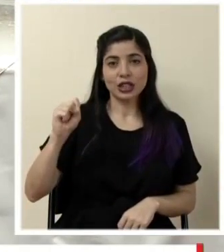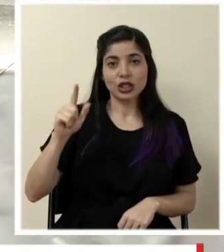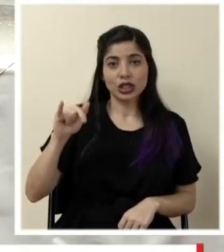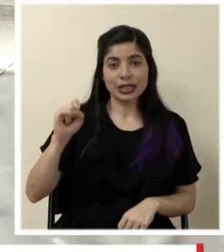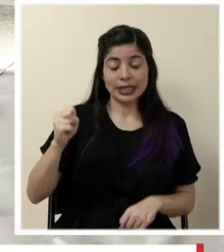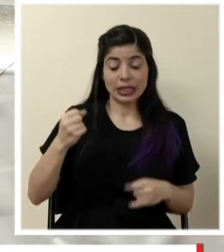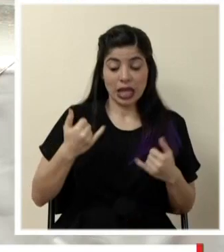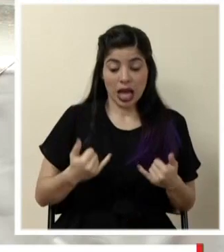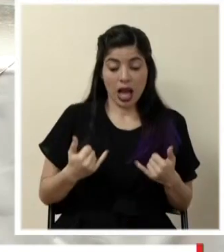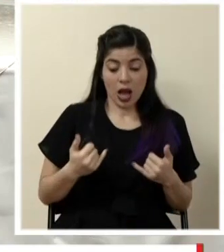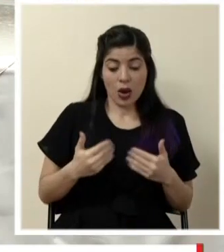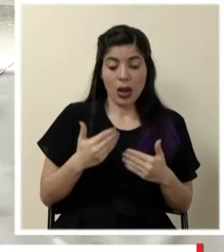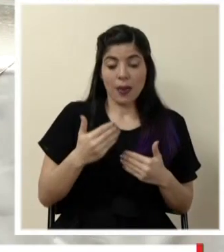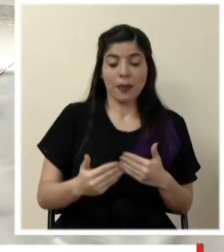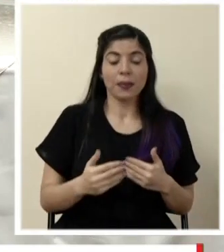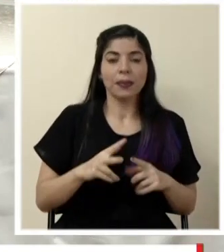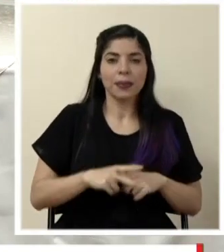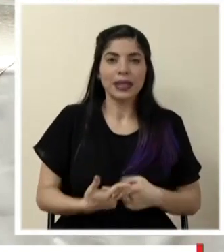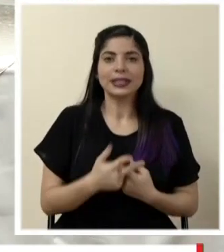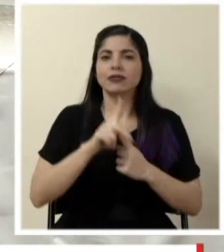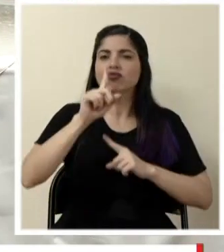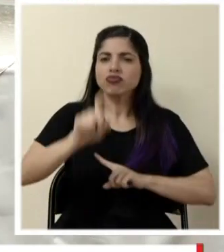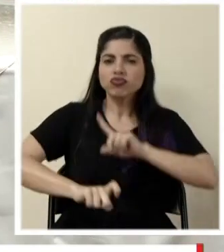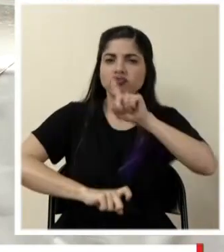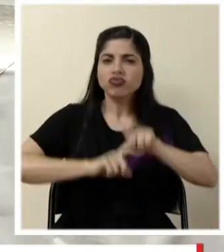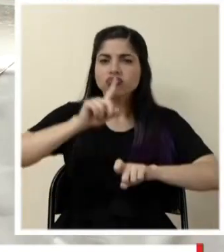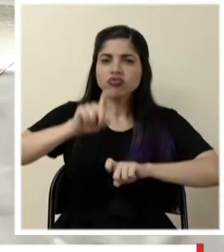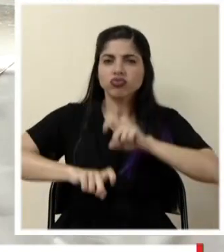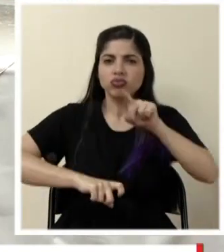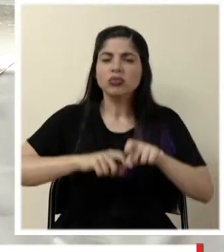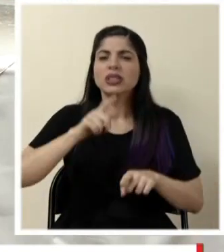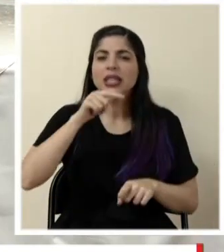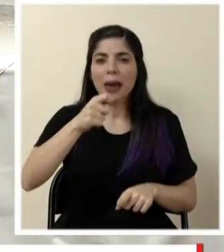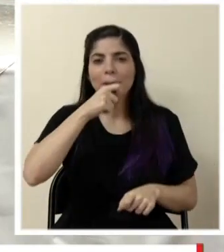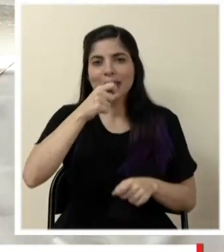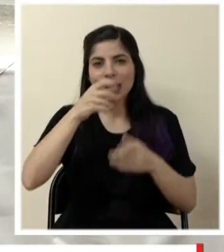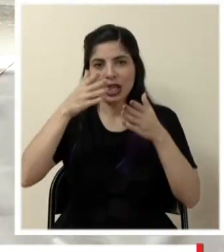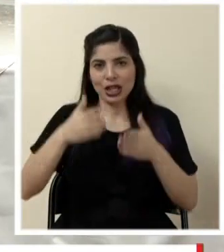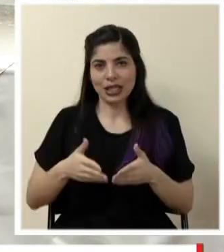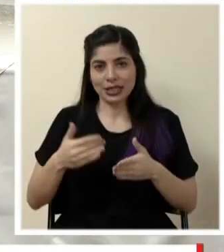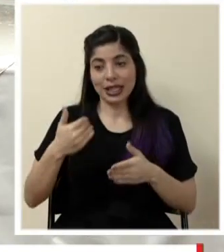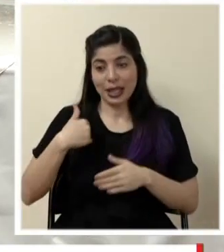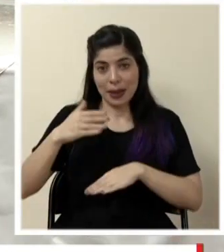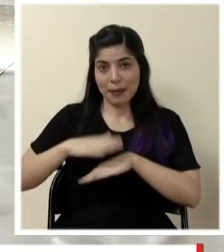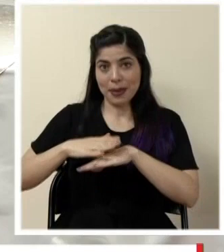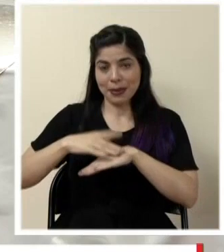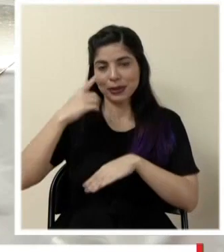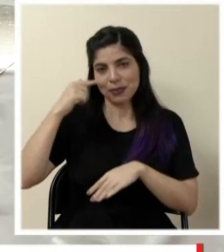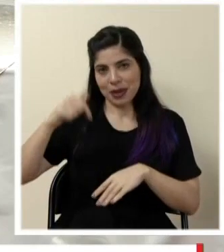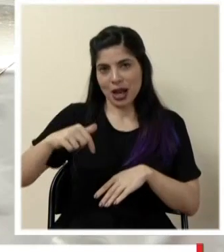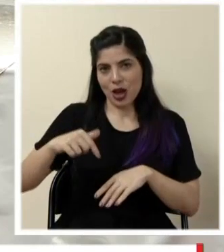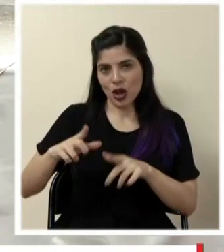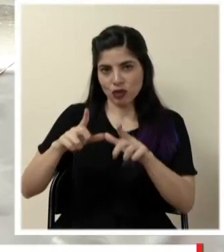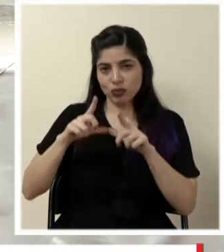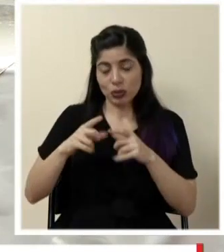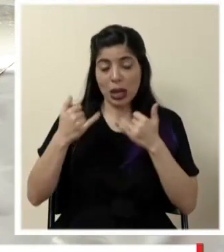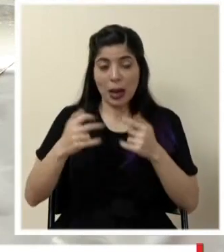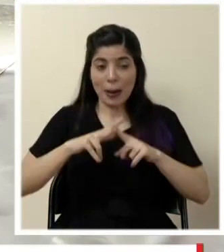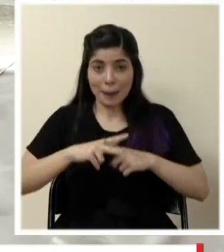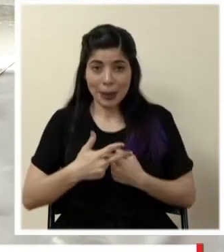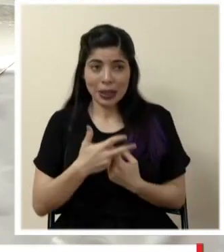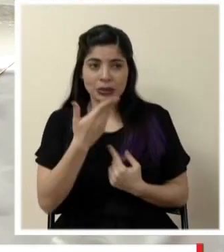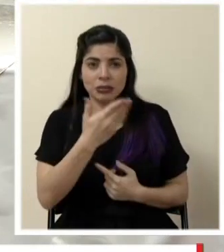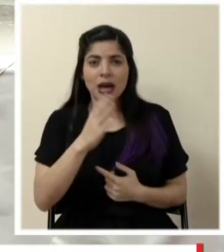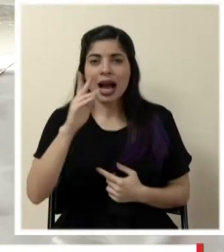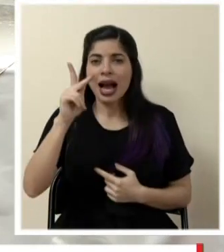a proceder con el periodo de consultas por parte de los periodistas acreditados para la conferencia de prensa. Iniciamos